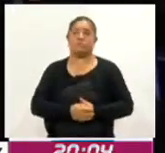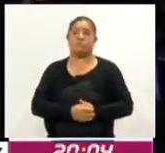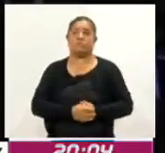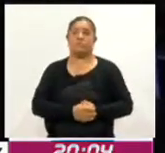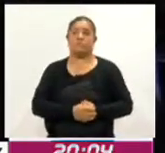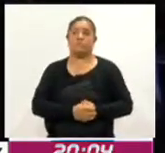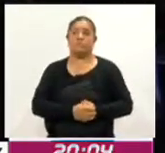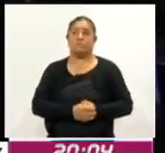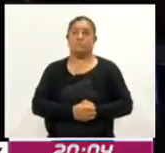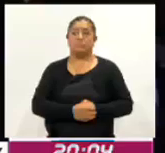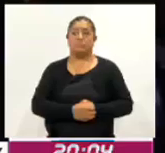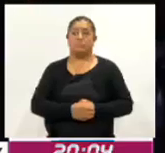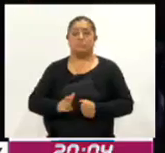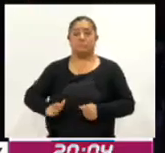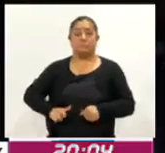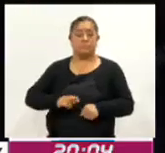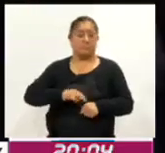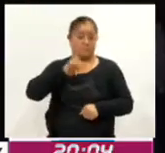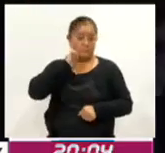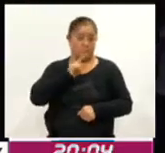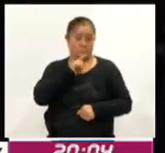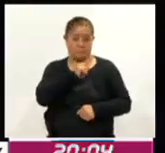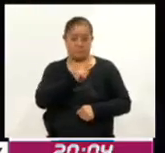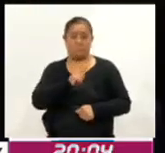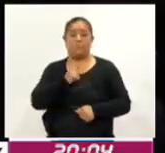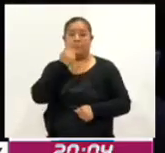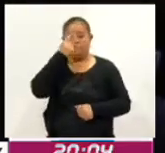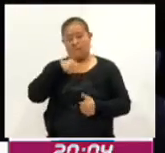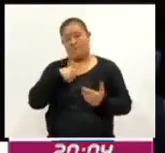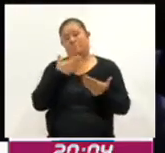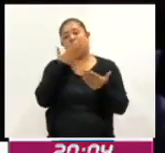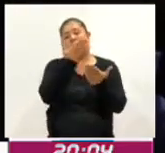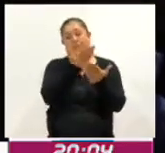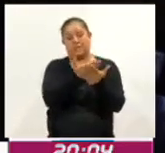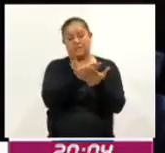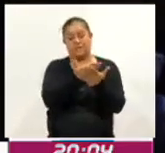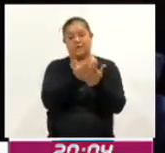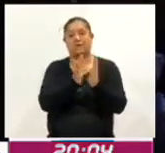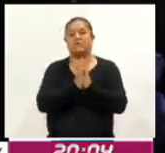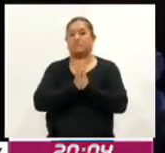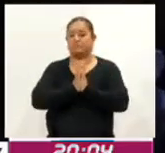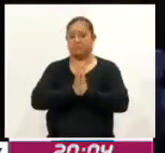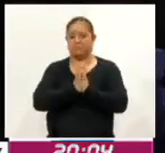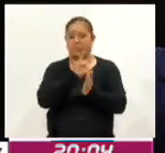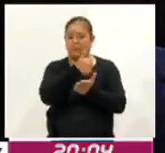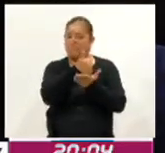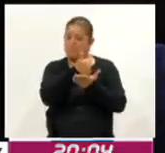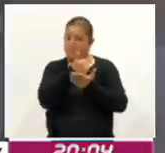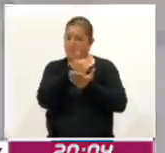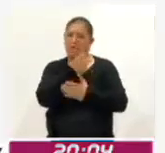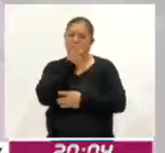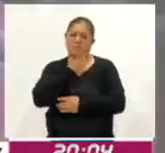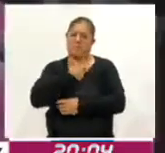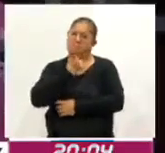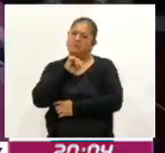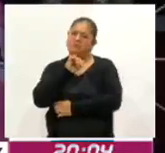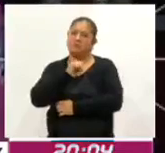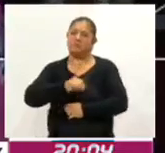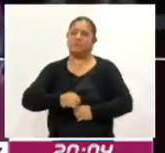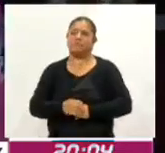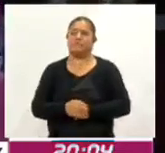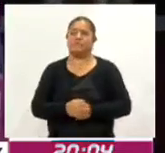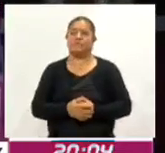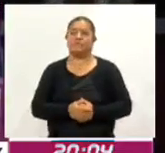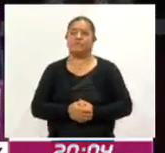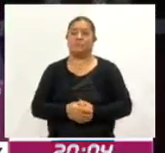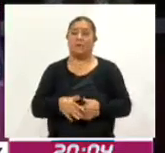a con la gobernadora para ver si me, ahora sí que si me echaba la mano, y me dijo que sí. La verdad es que